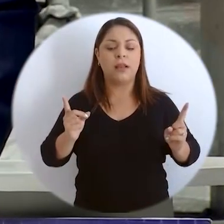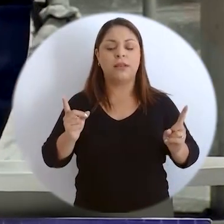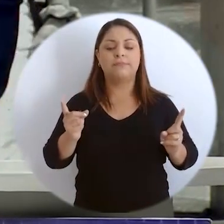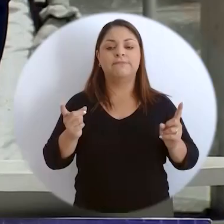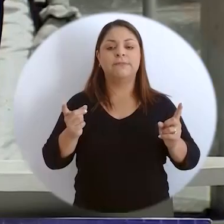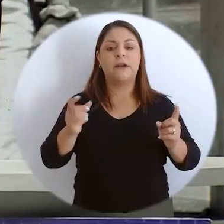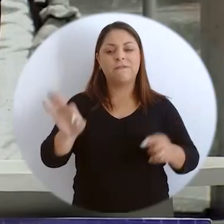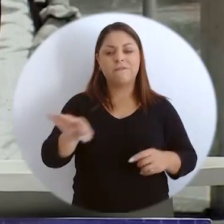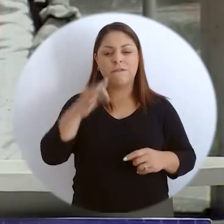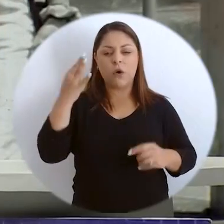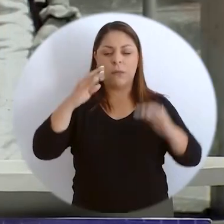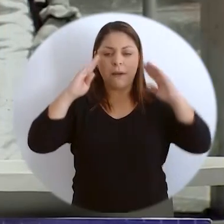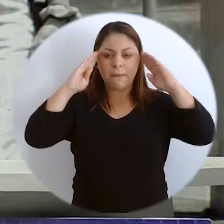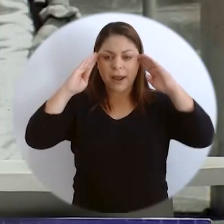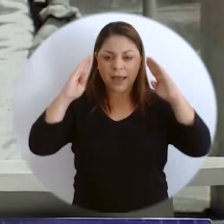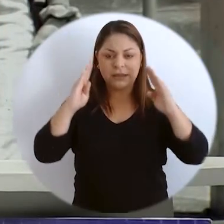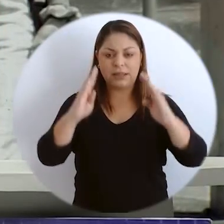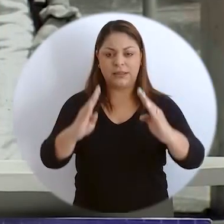atender